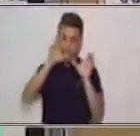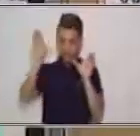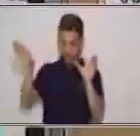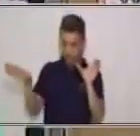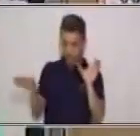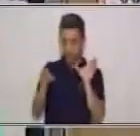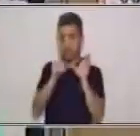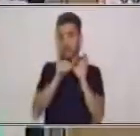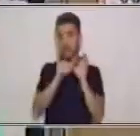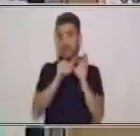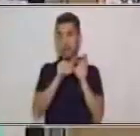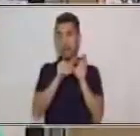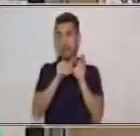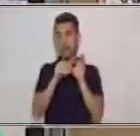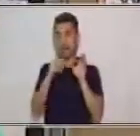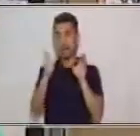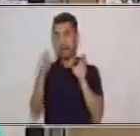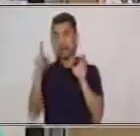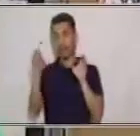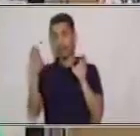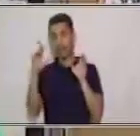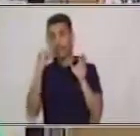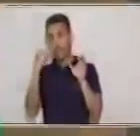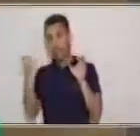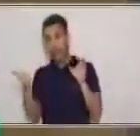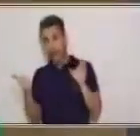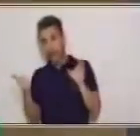el sufijo